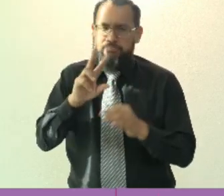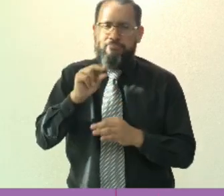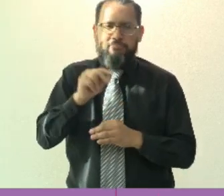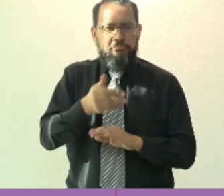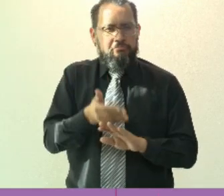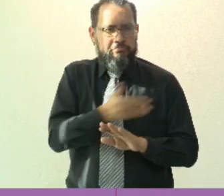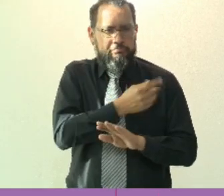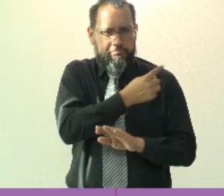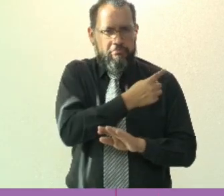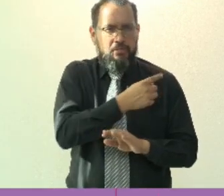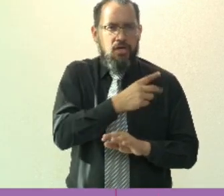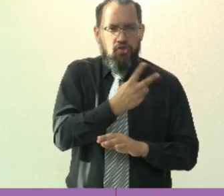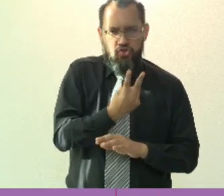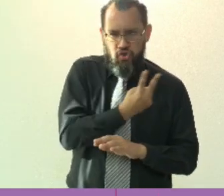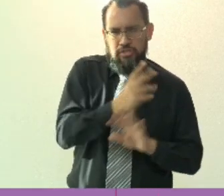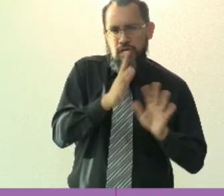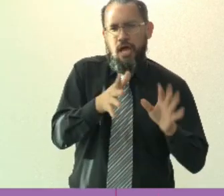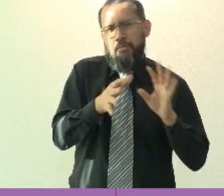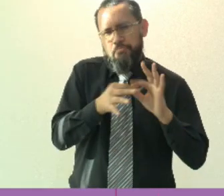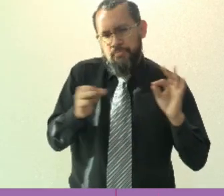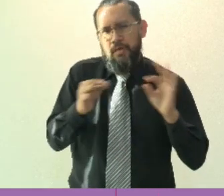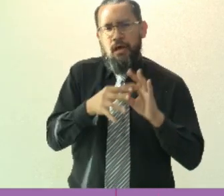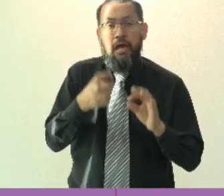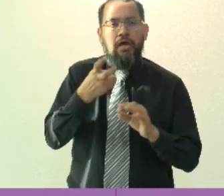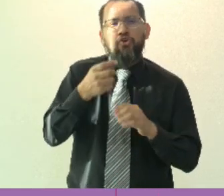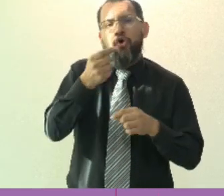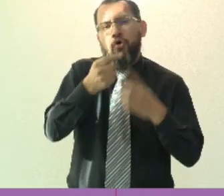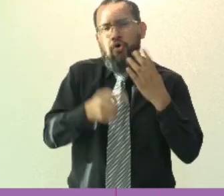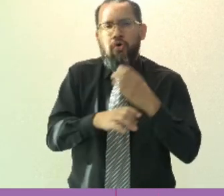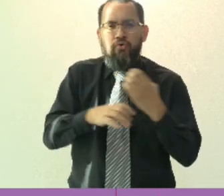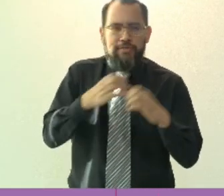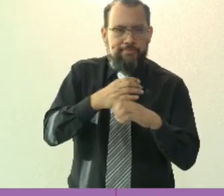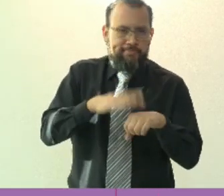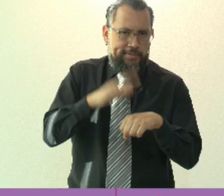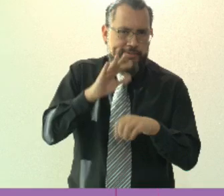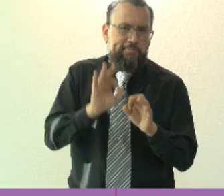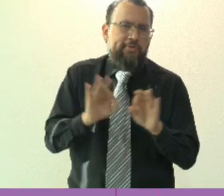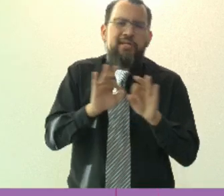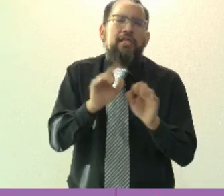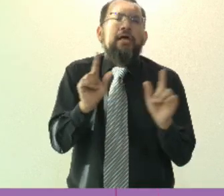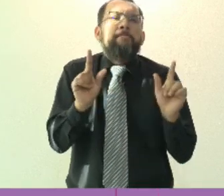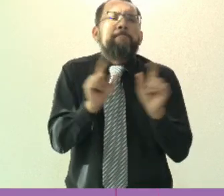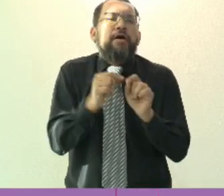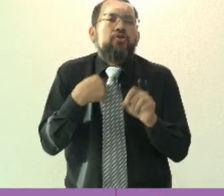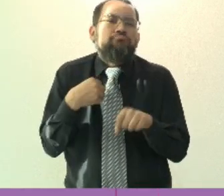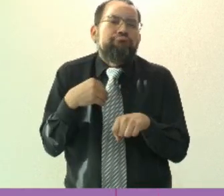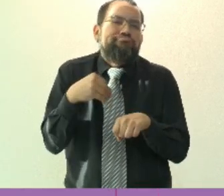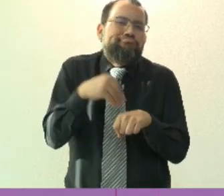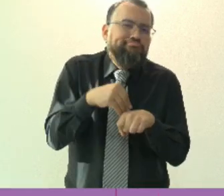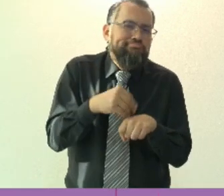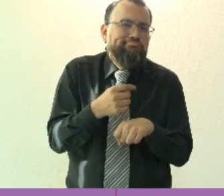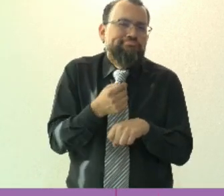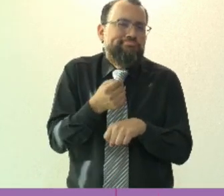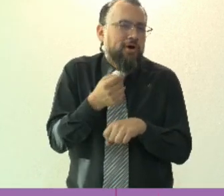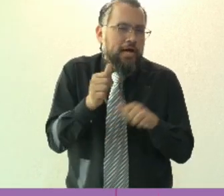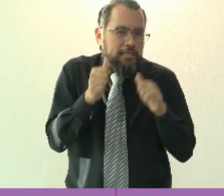elementos fundamentales y un poco de los contenidos importantes, quizás únicamente destacar que pues